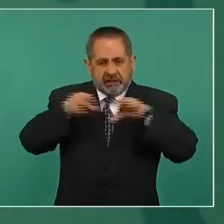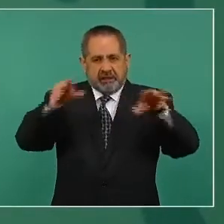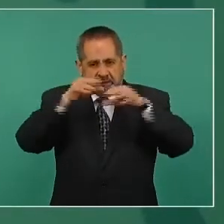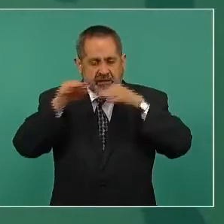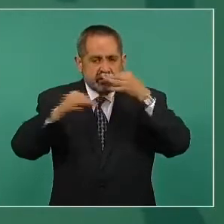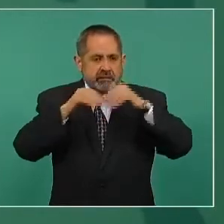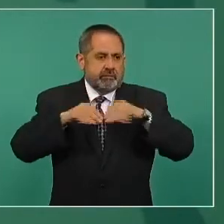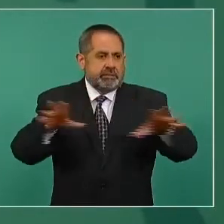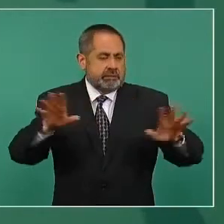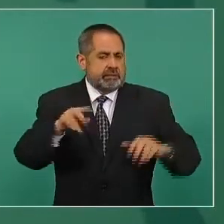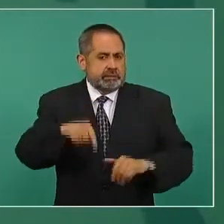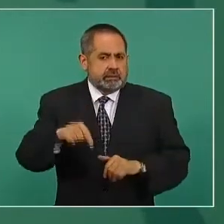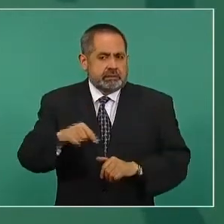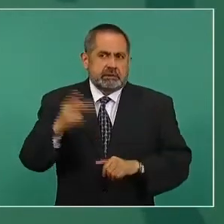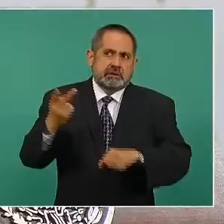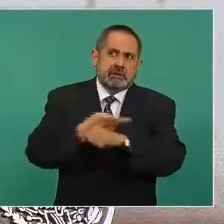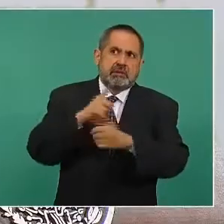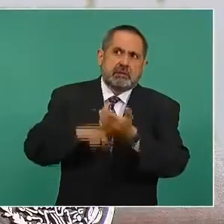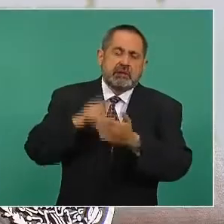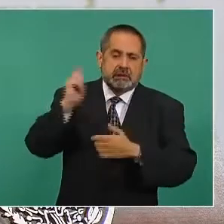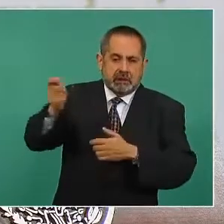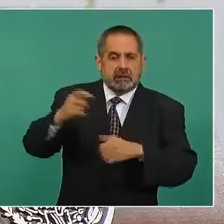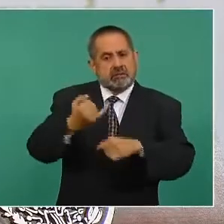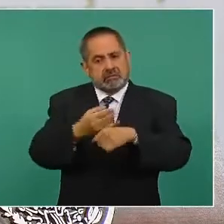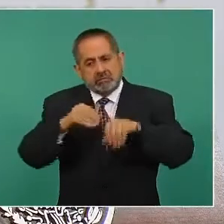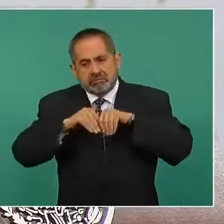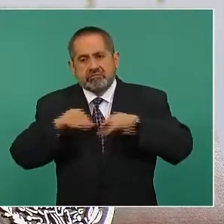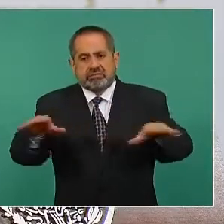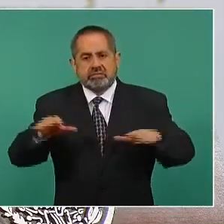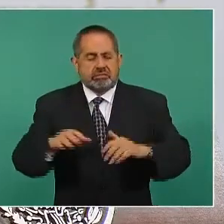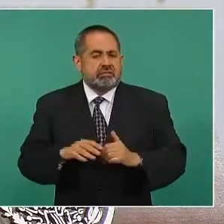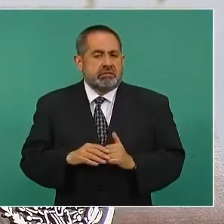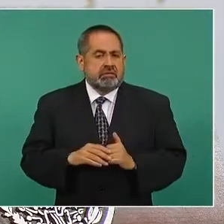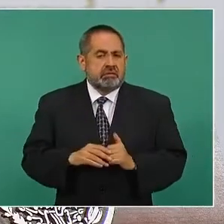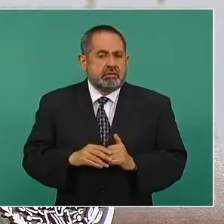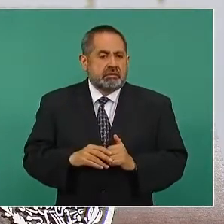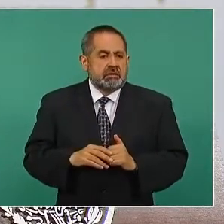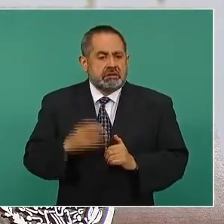suceder en esa reunión.